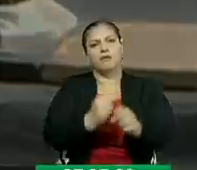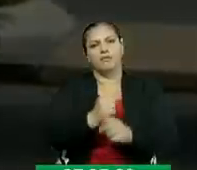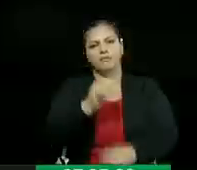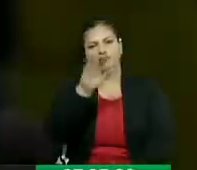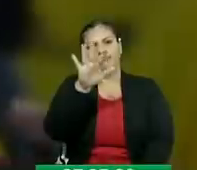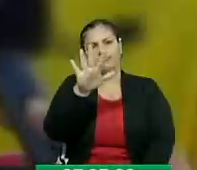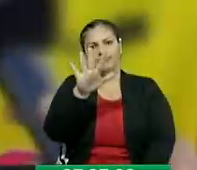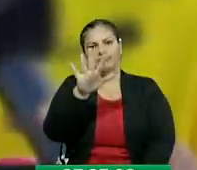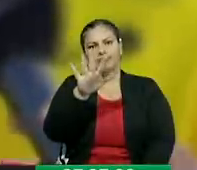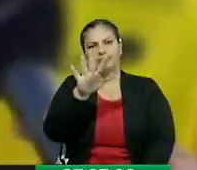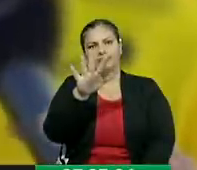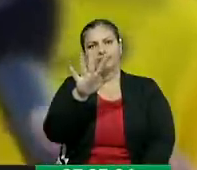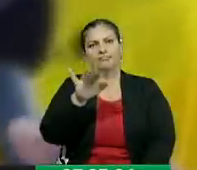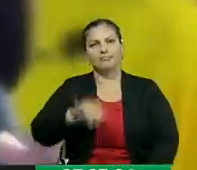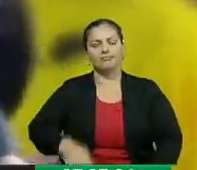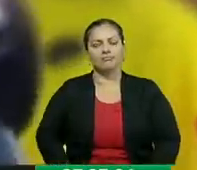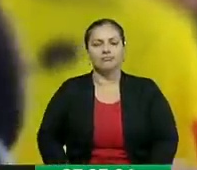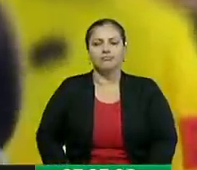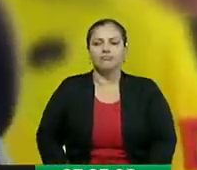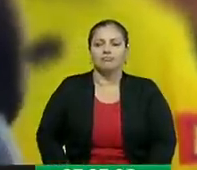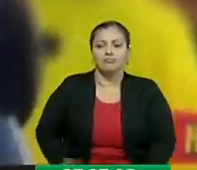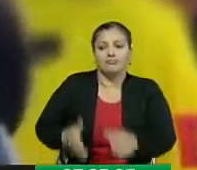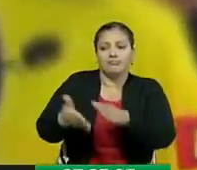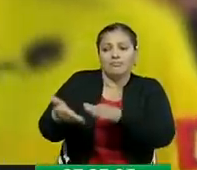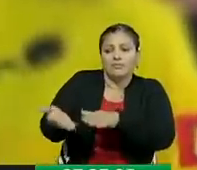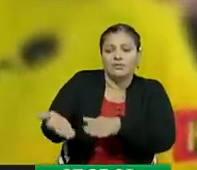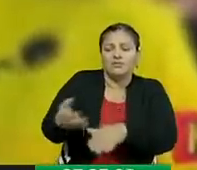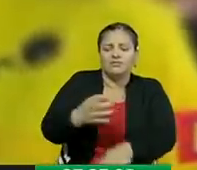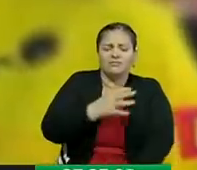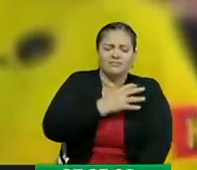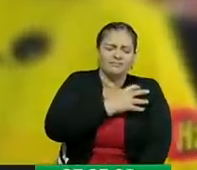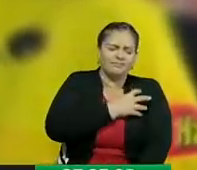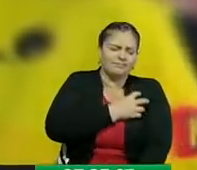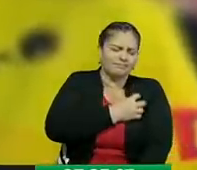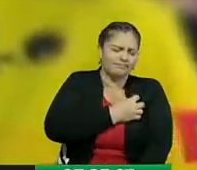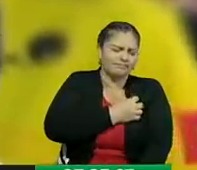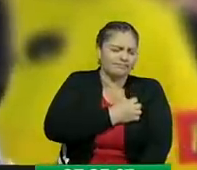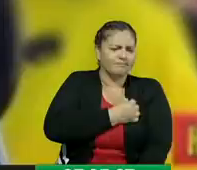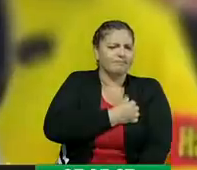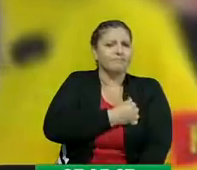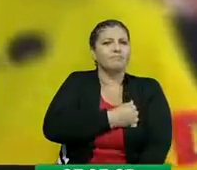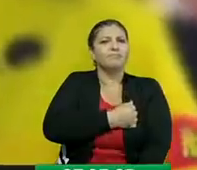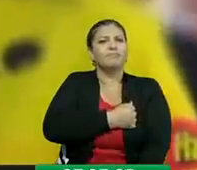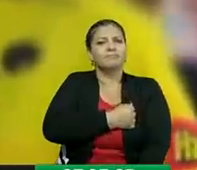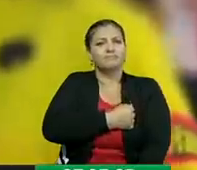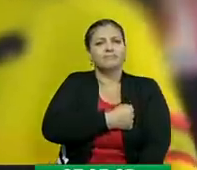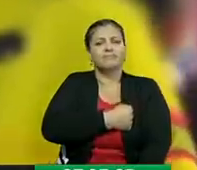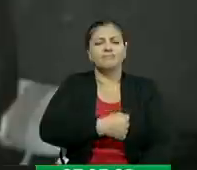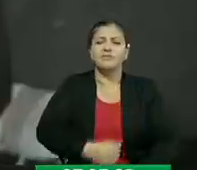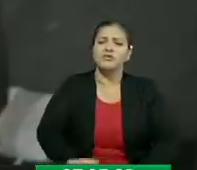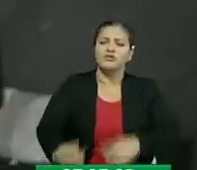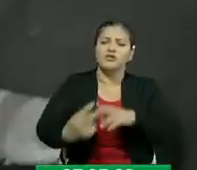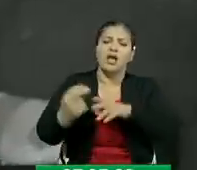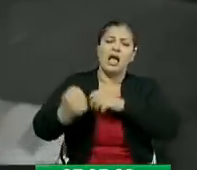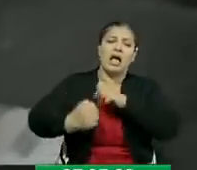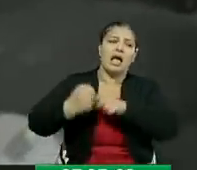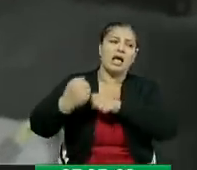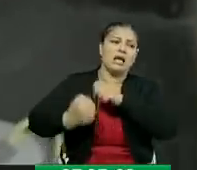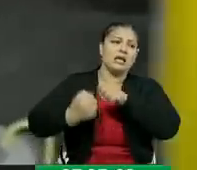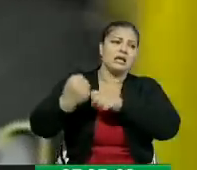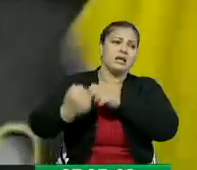vida. Una tristeza enorme porque es conocido para nosotros y ella... ¿Qué años lo conocemos en el barrio y todo eso?